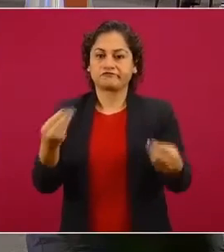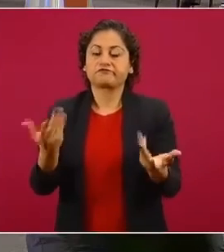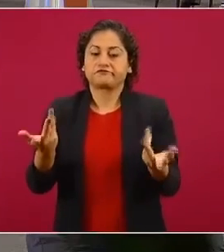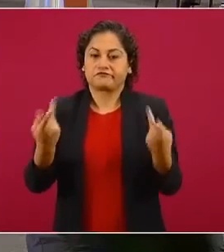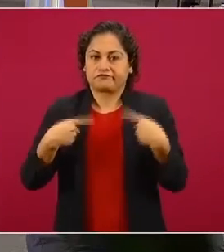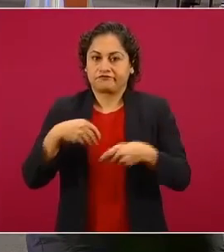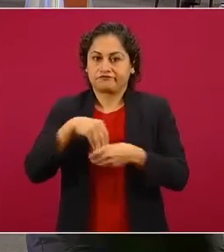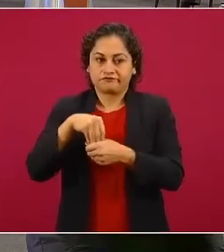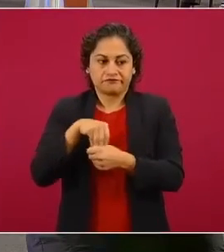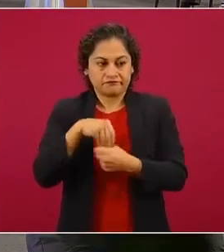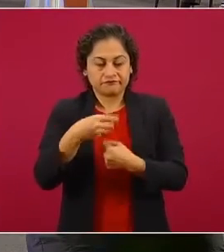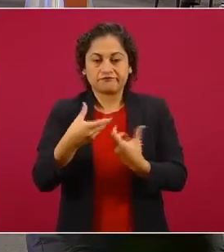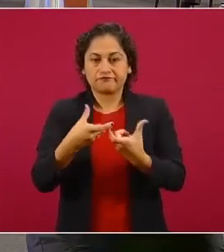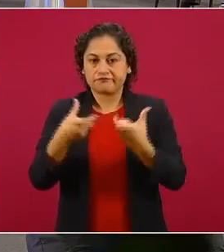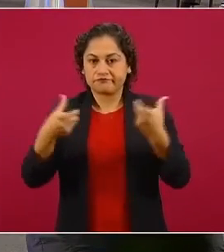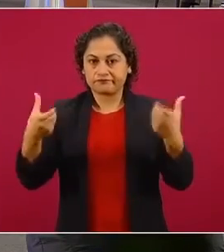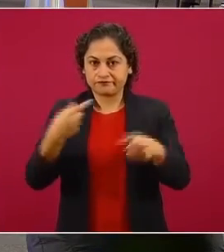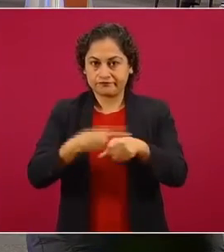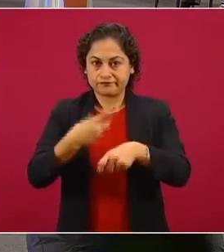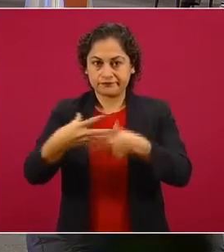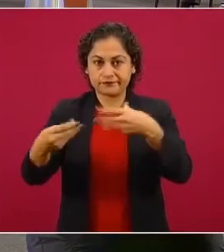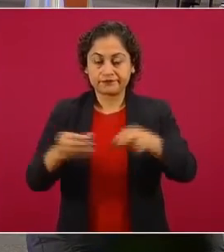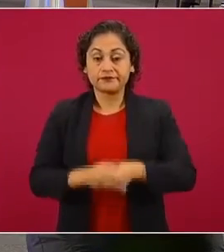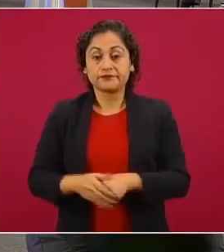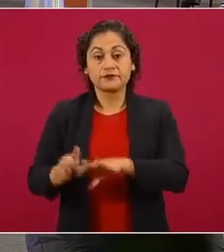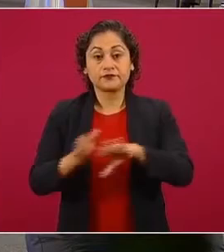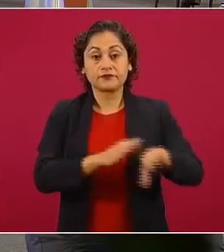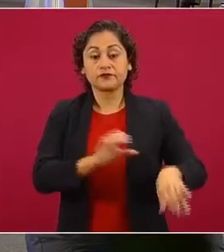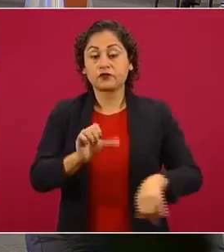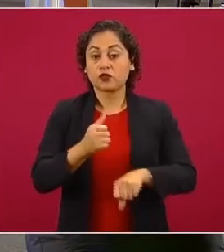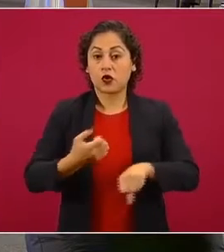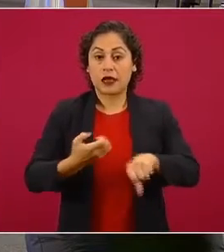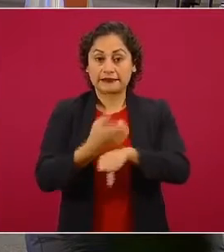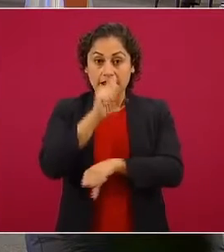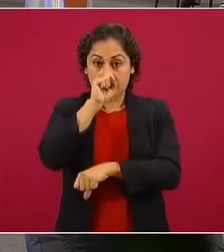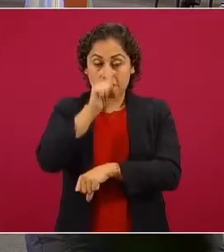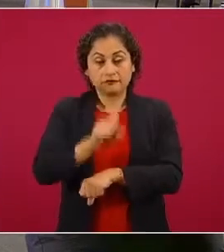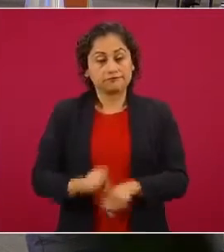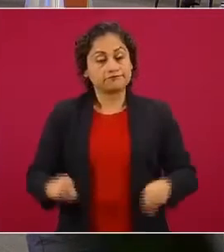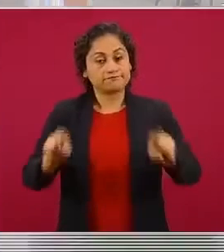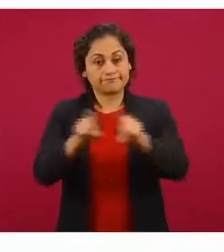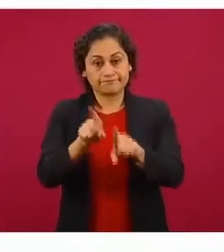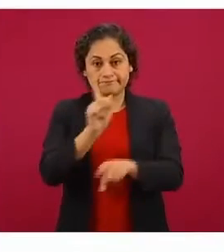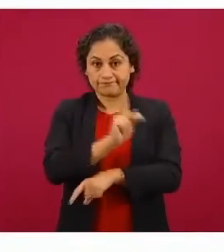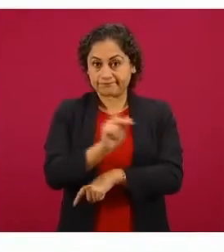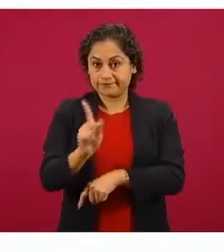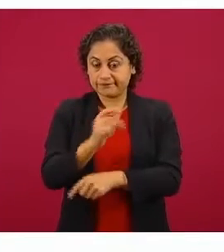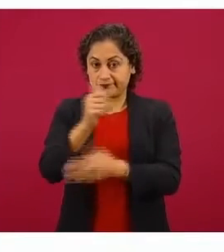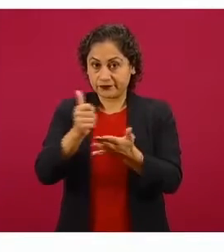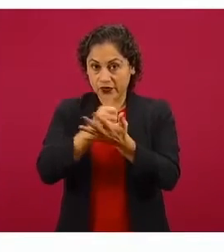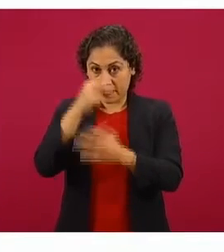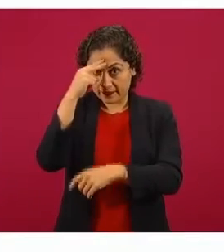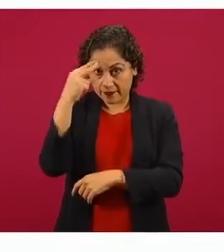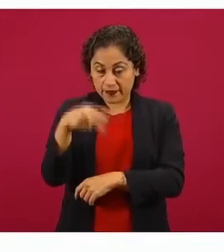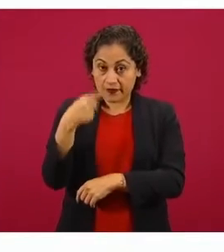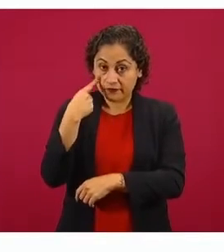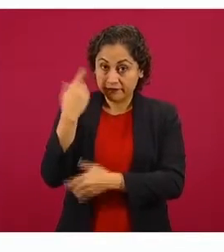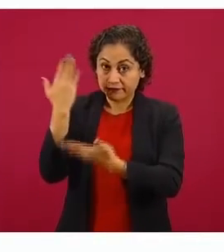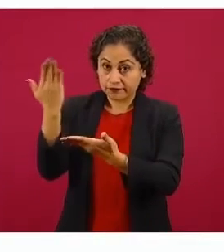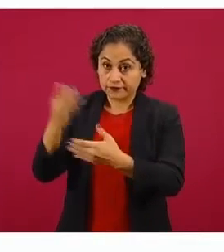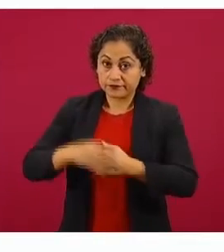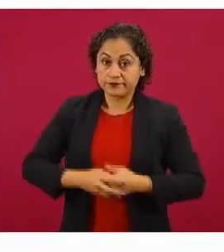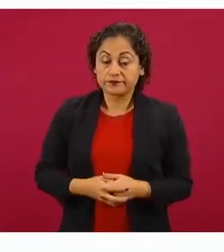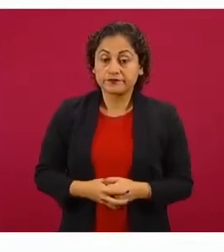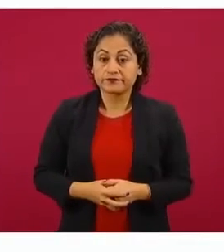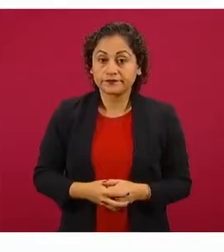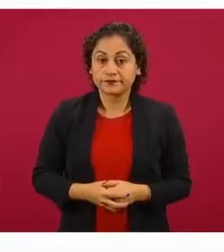pobladas. La siguiente. El estado de Jalisco, ya lo habíamos dicho respecto a la Ciudad de México, es también ilustrativo aquí, tiene una larga meseta, vean